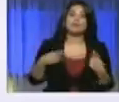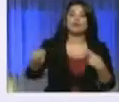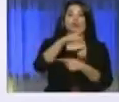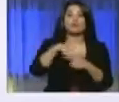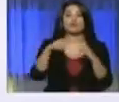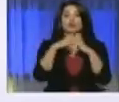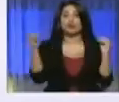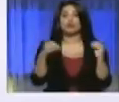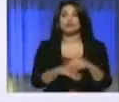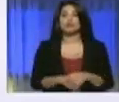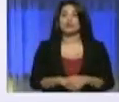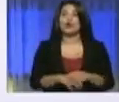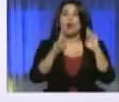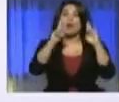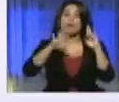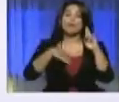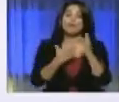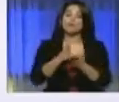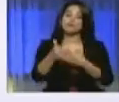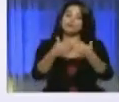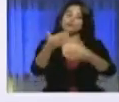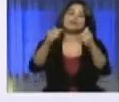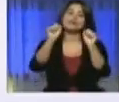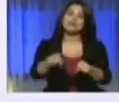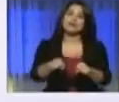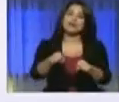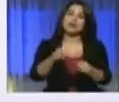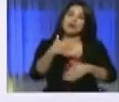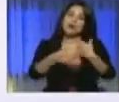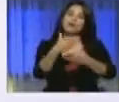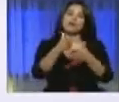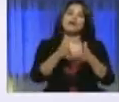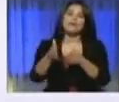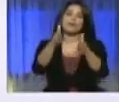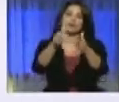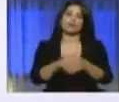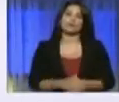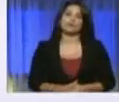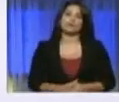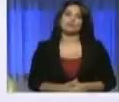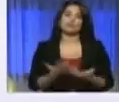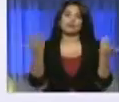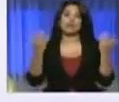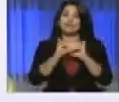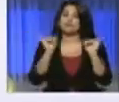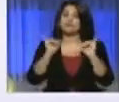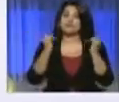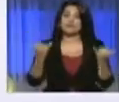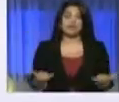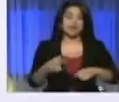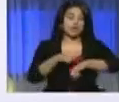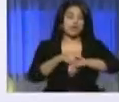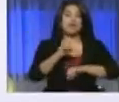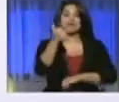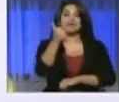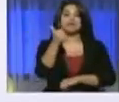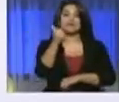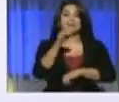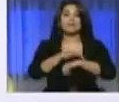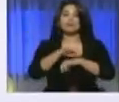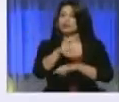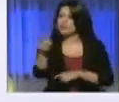podamos transitar juntos y juntas este camino. Bueno, estamos terminando, 10 y 10. ¿Cómo se